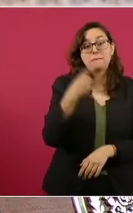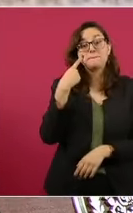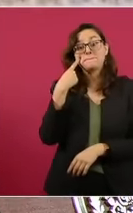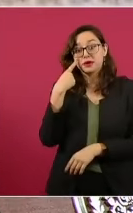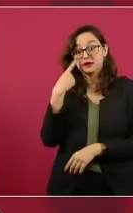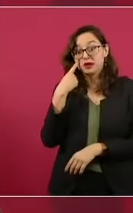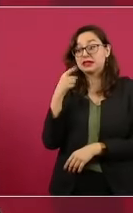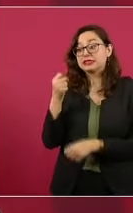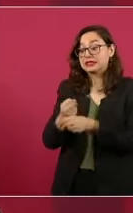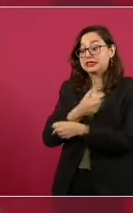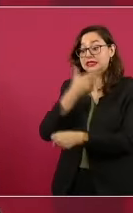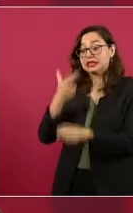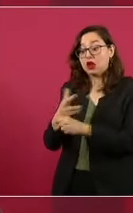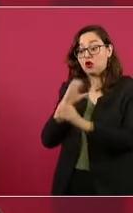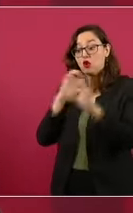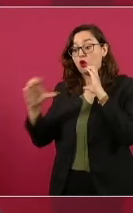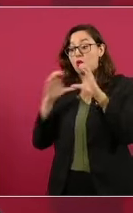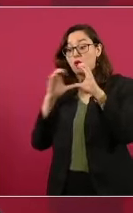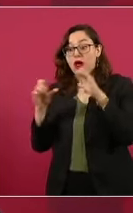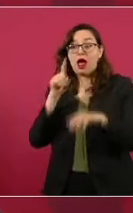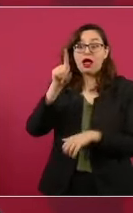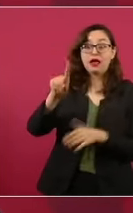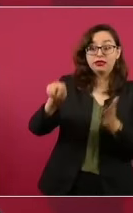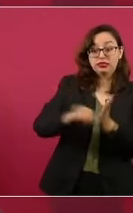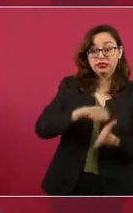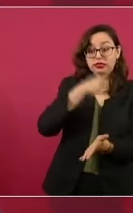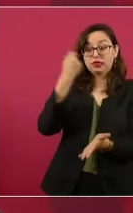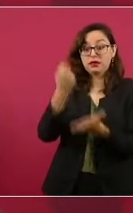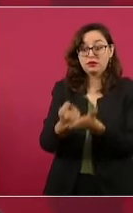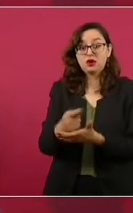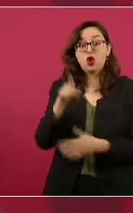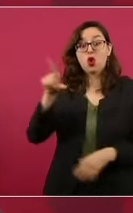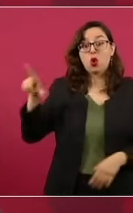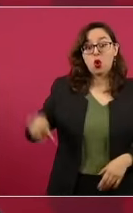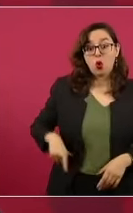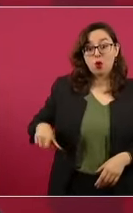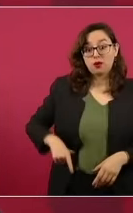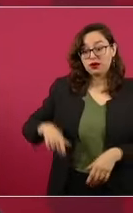y junto con el gobernador Hernández, que por cierto está preso,